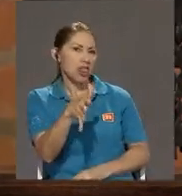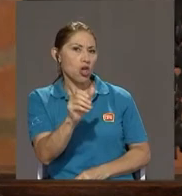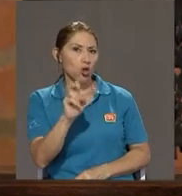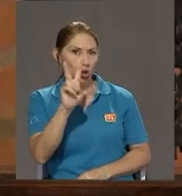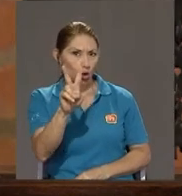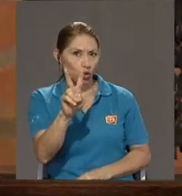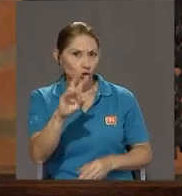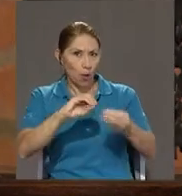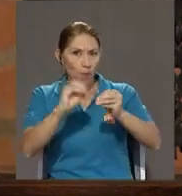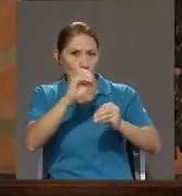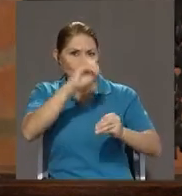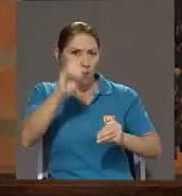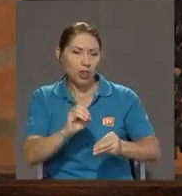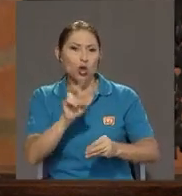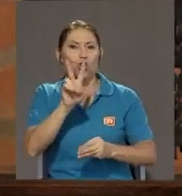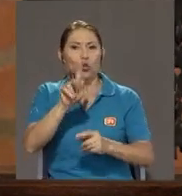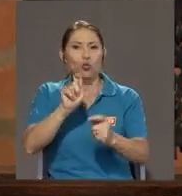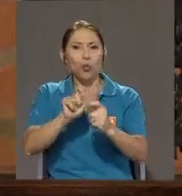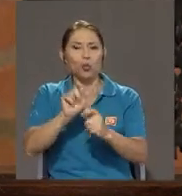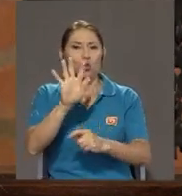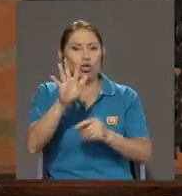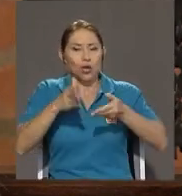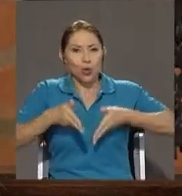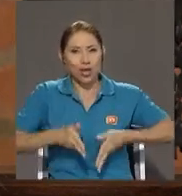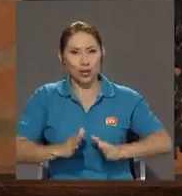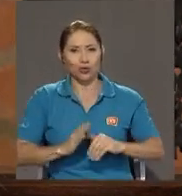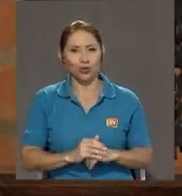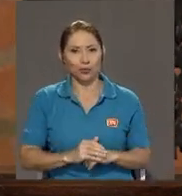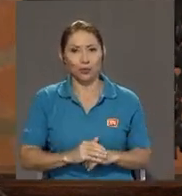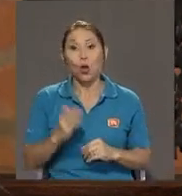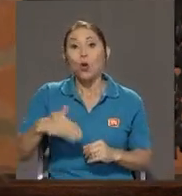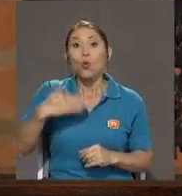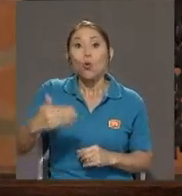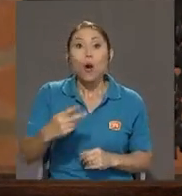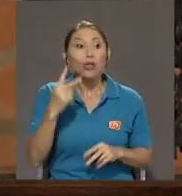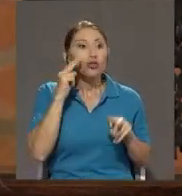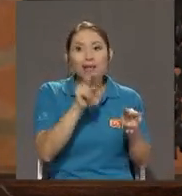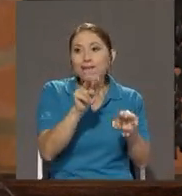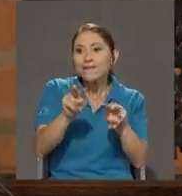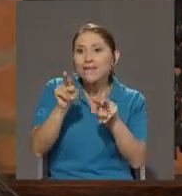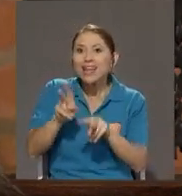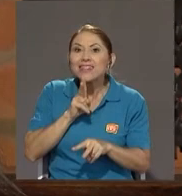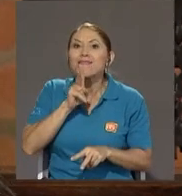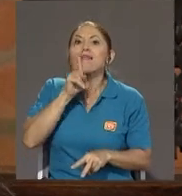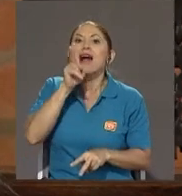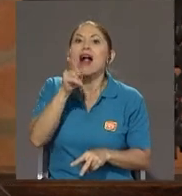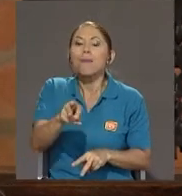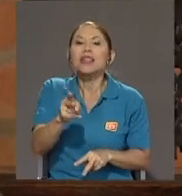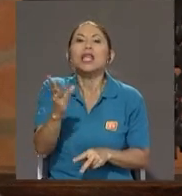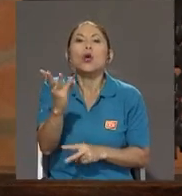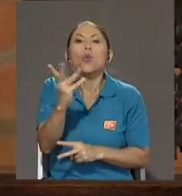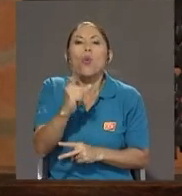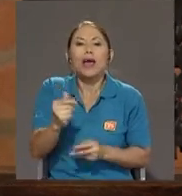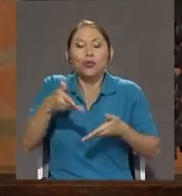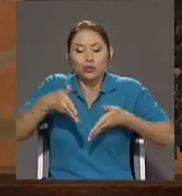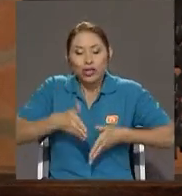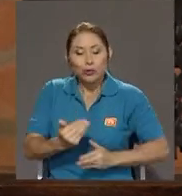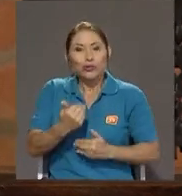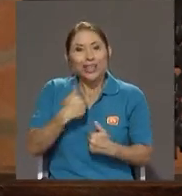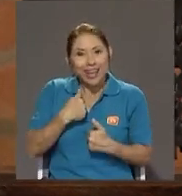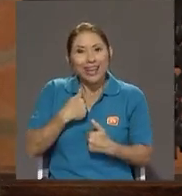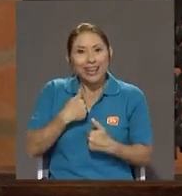el promedio es 2.5 hijos. Cuando se mida cuántos tienen, tienen menos hijos,